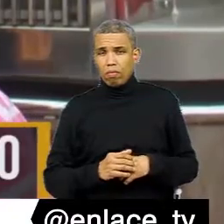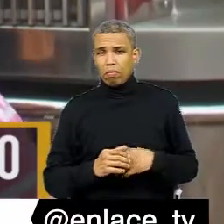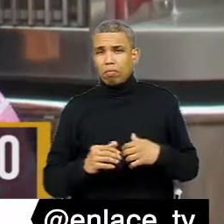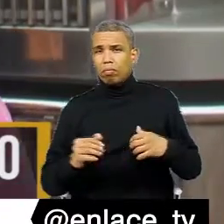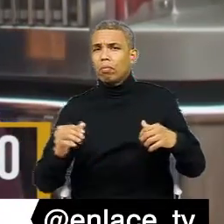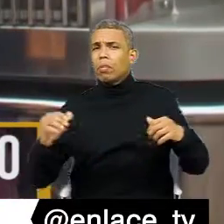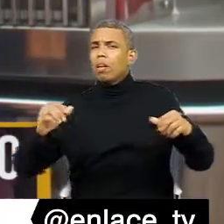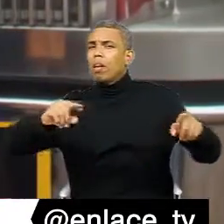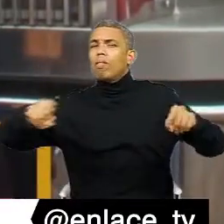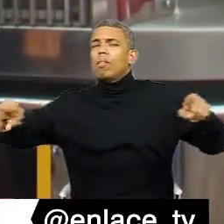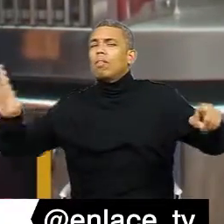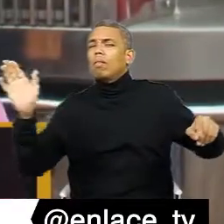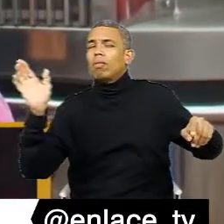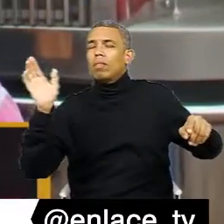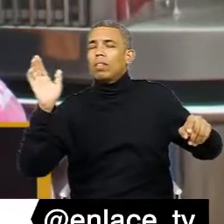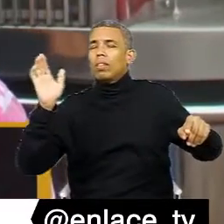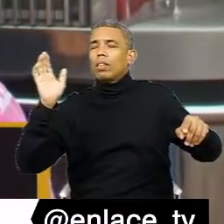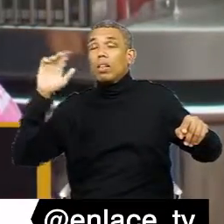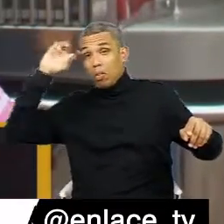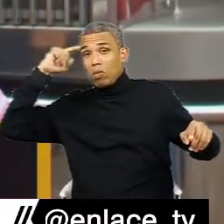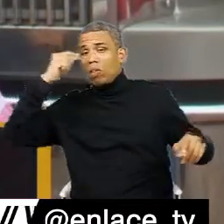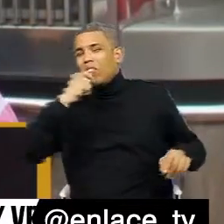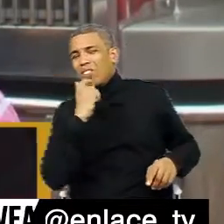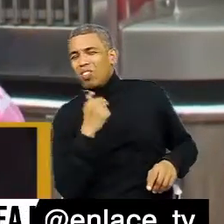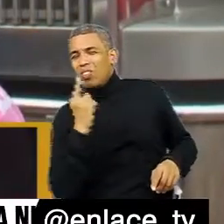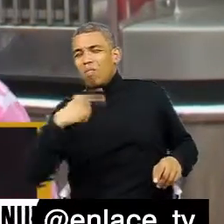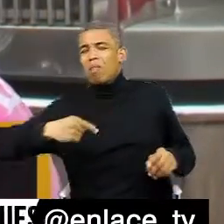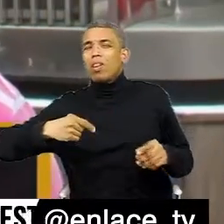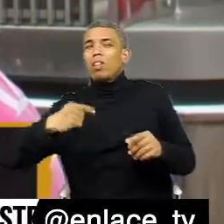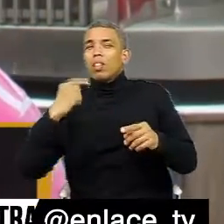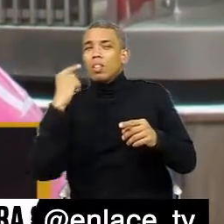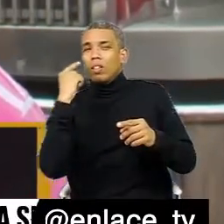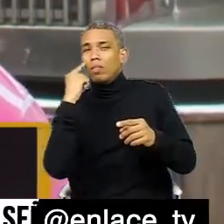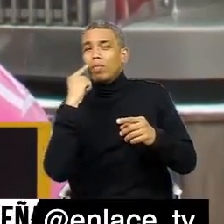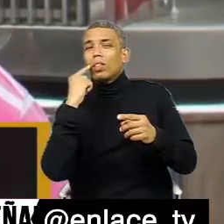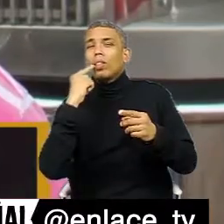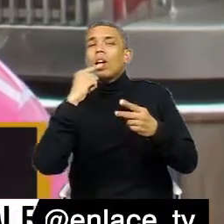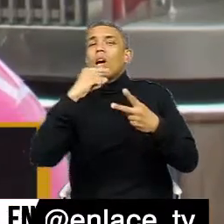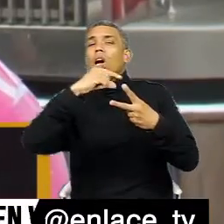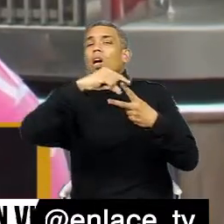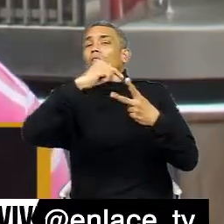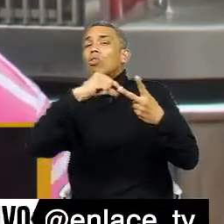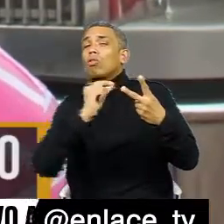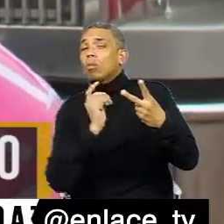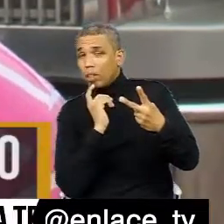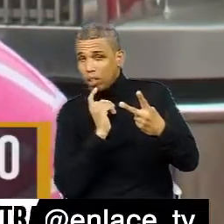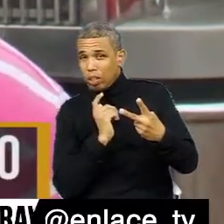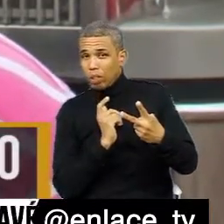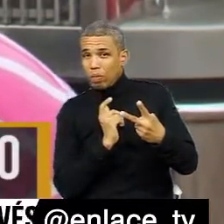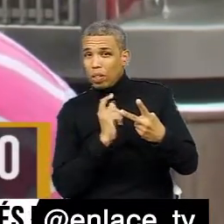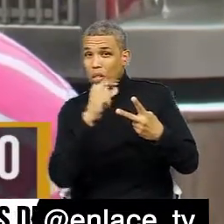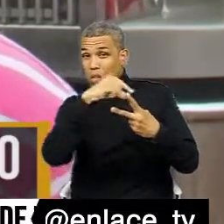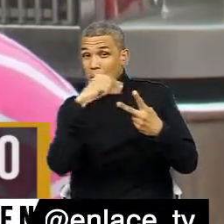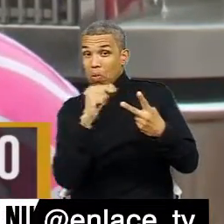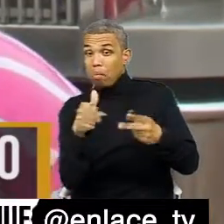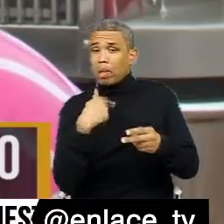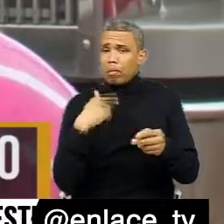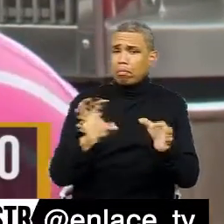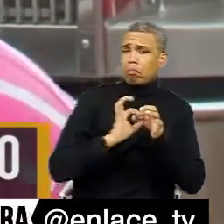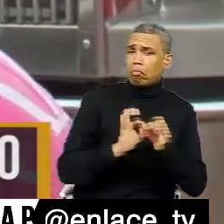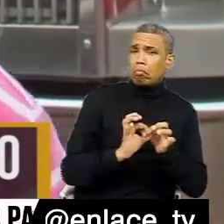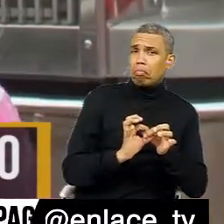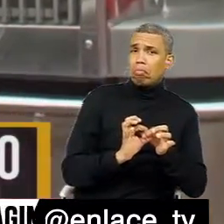eso fue totalmente cancelado por el gobierno como tal, que las cooperativas no iban más con las empresas y las empresas aún